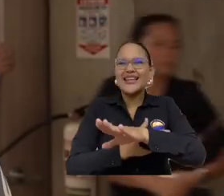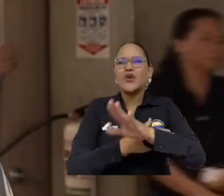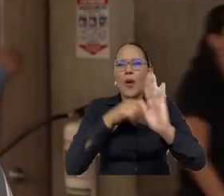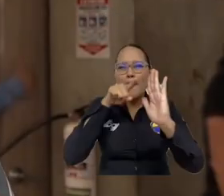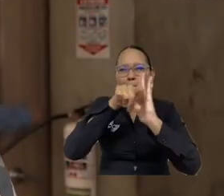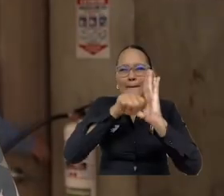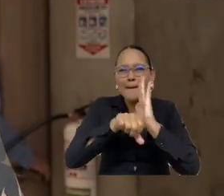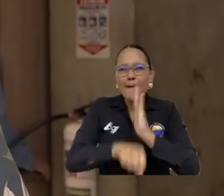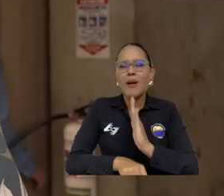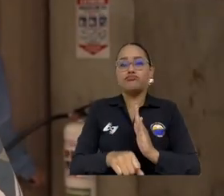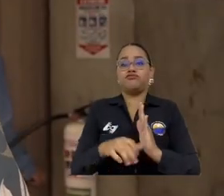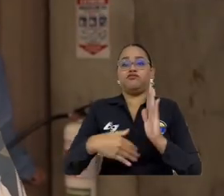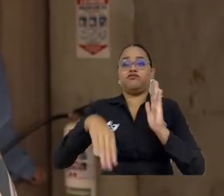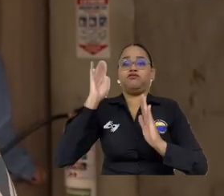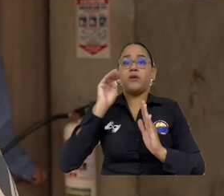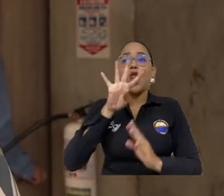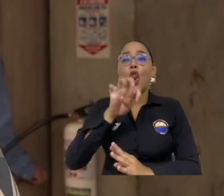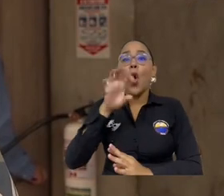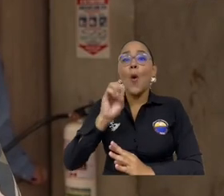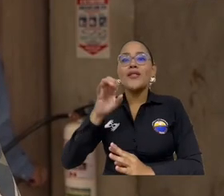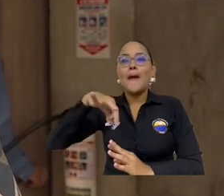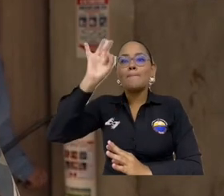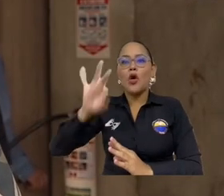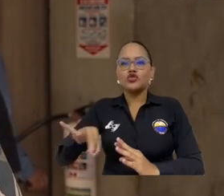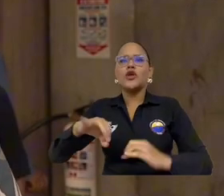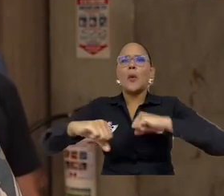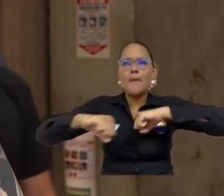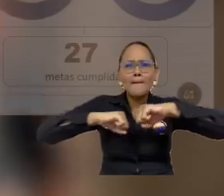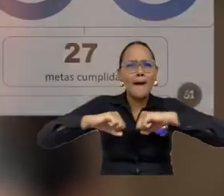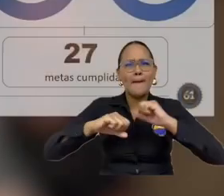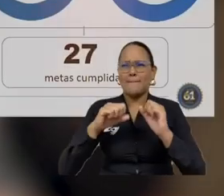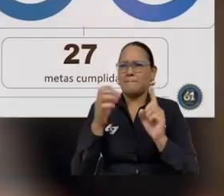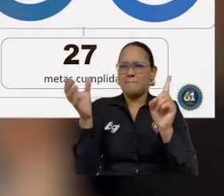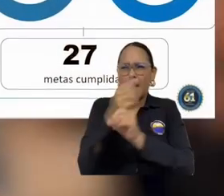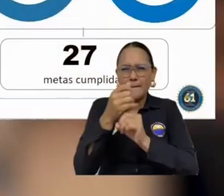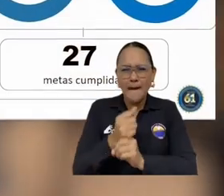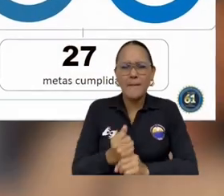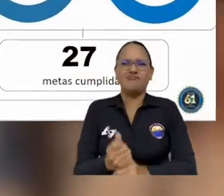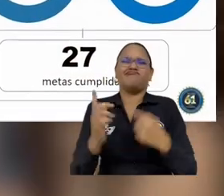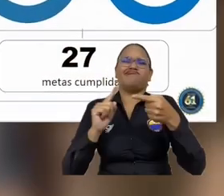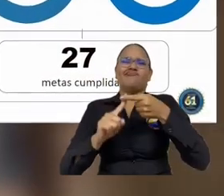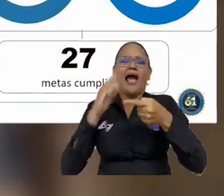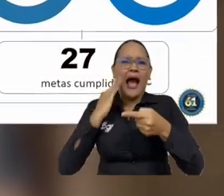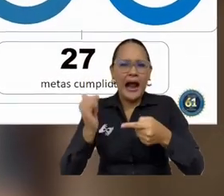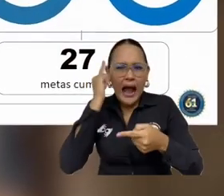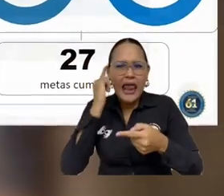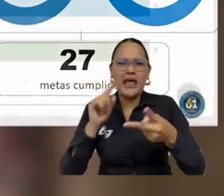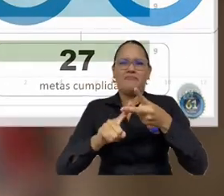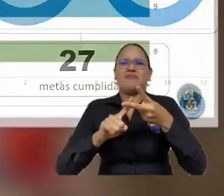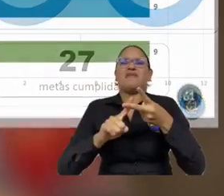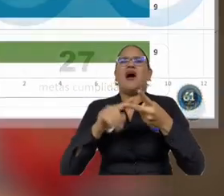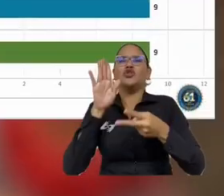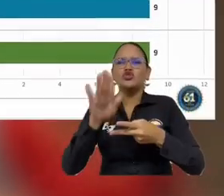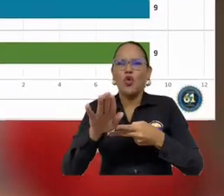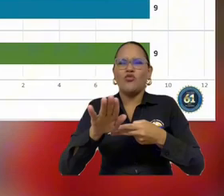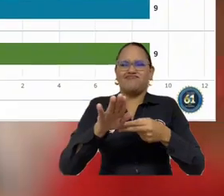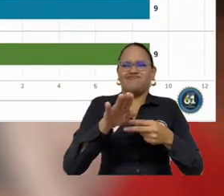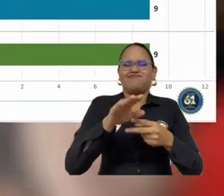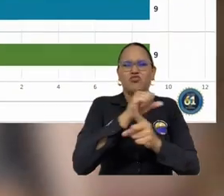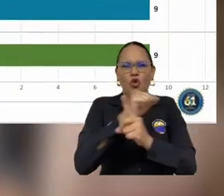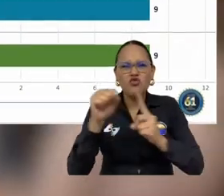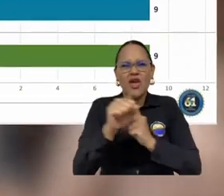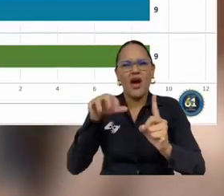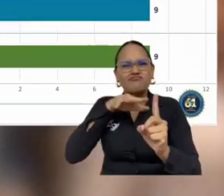los indicadores cumplió más del 90% de los respectivos indicadores de gestión en el área académica, de investigación, de